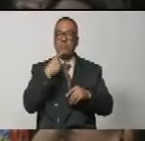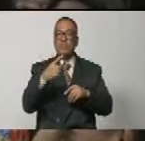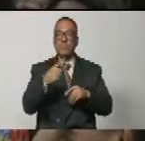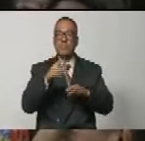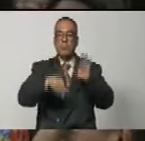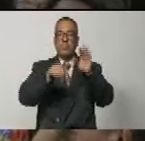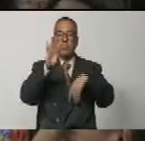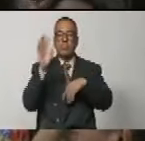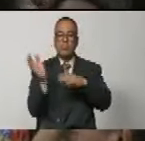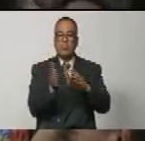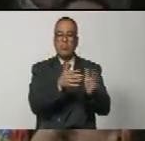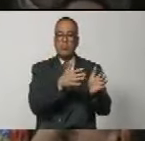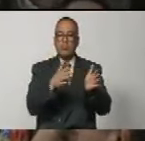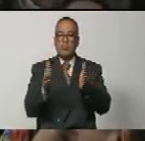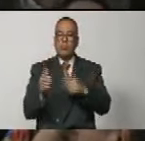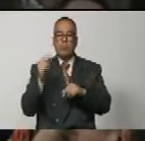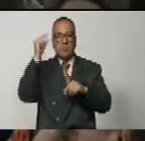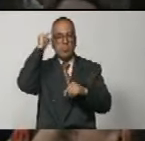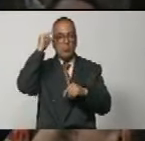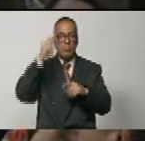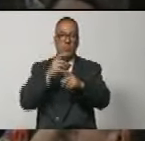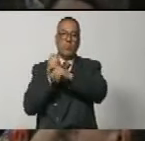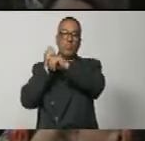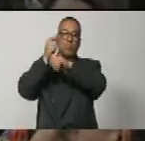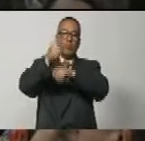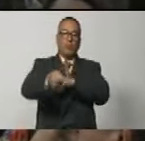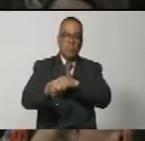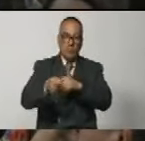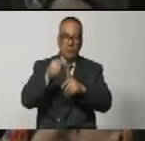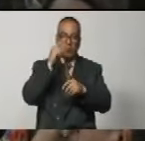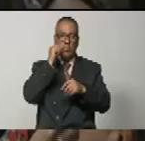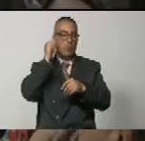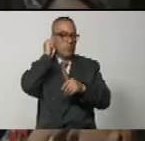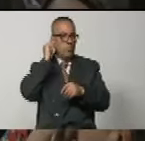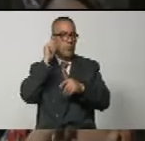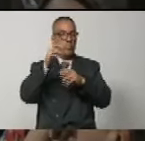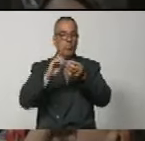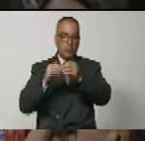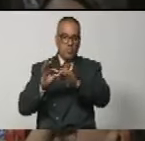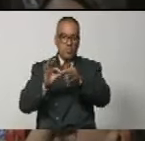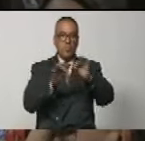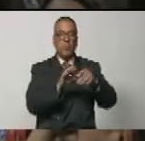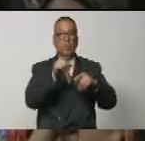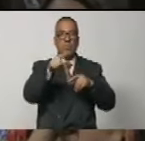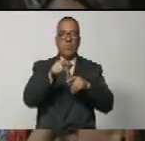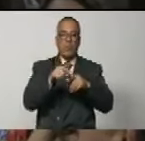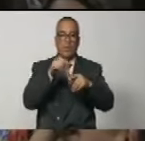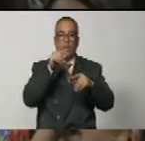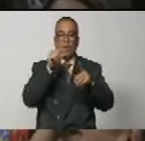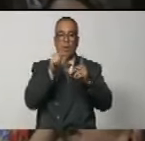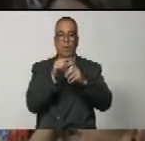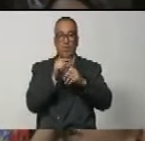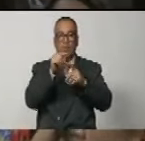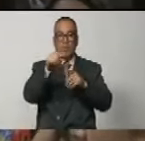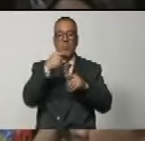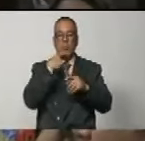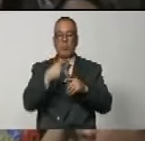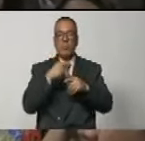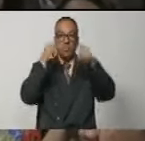el 14 de marzo como Día del Pescador y de la Pescadora Artesanal. Estas fueron sus